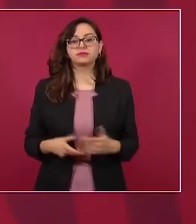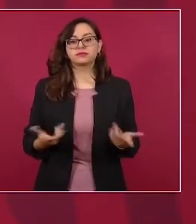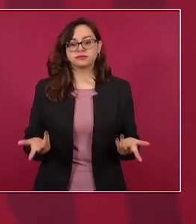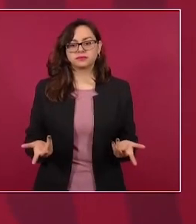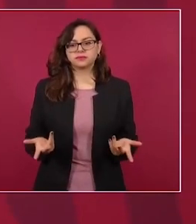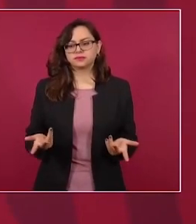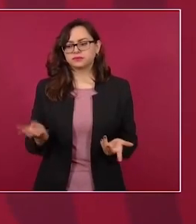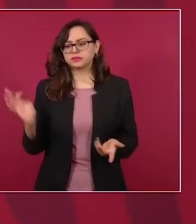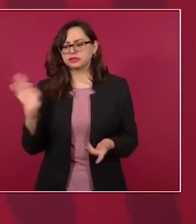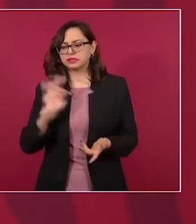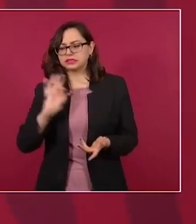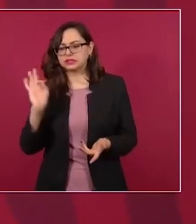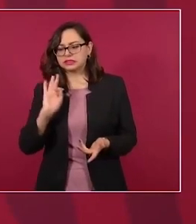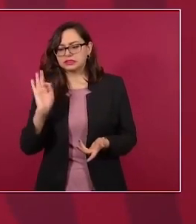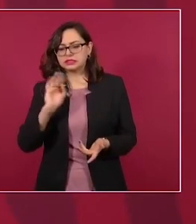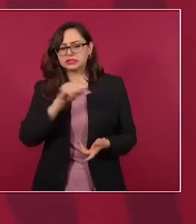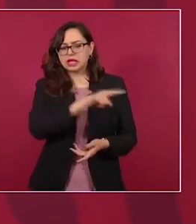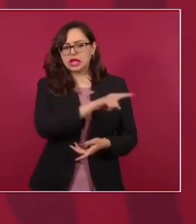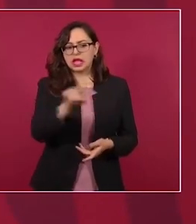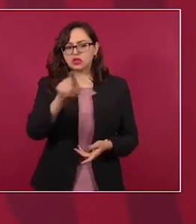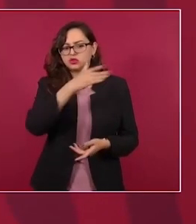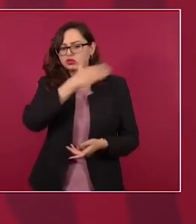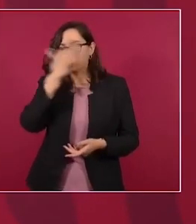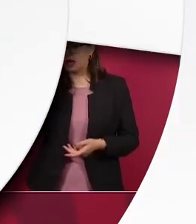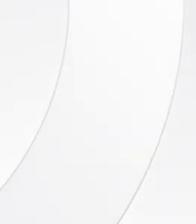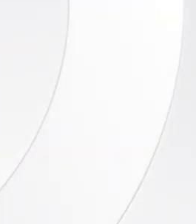avisó y todos pagaron.